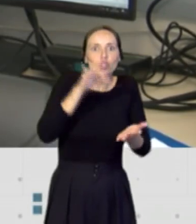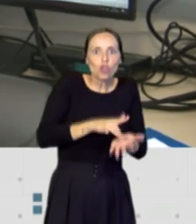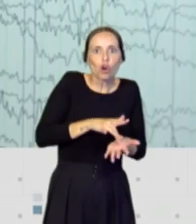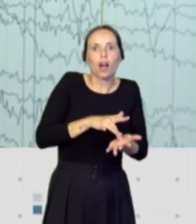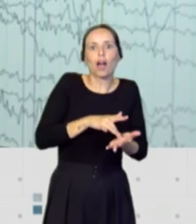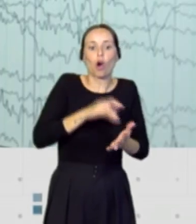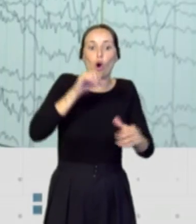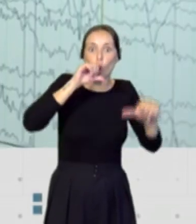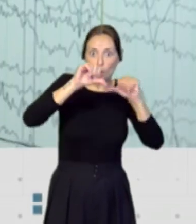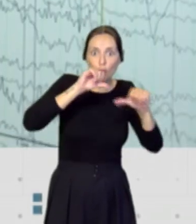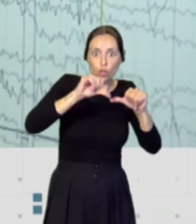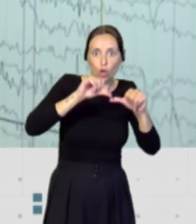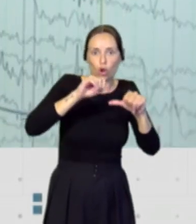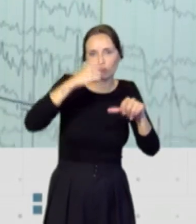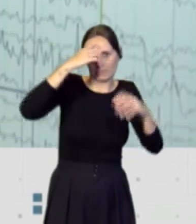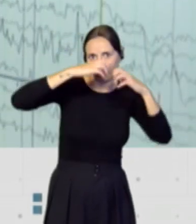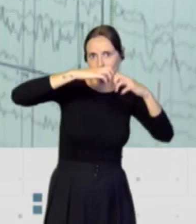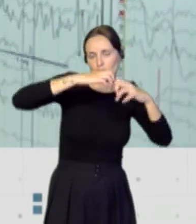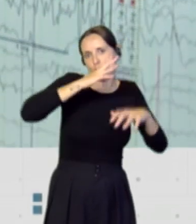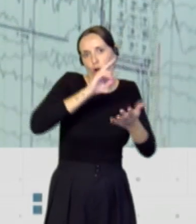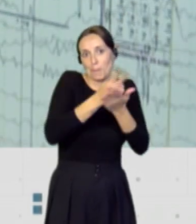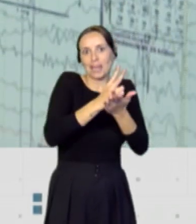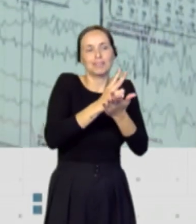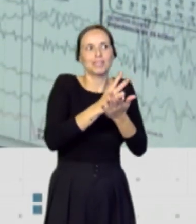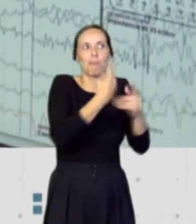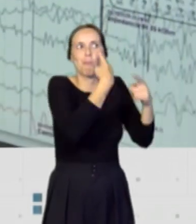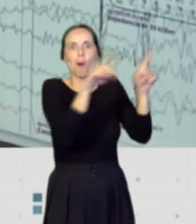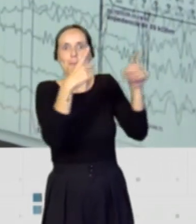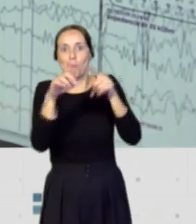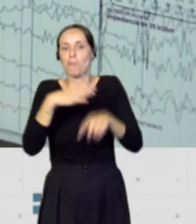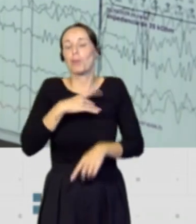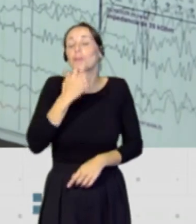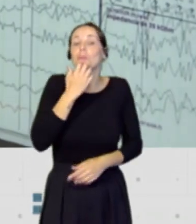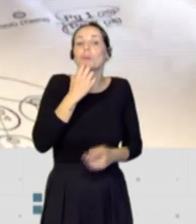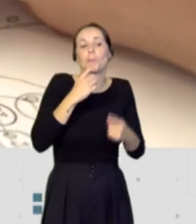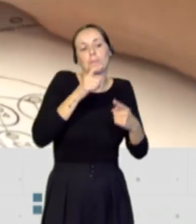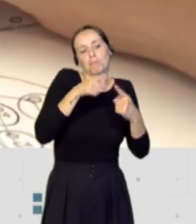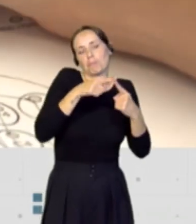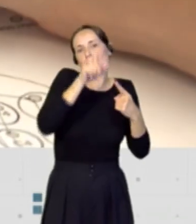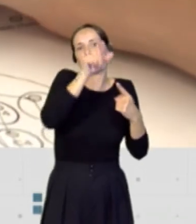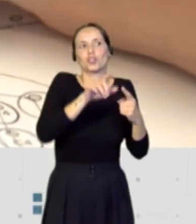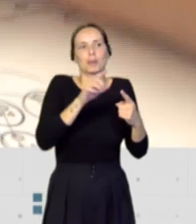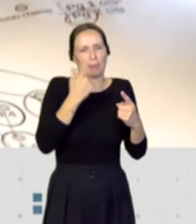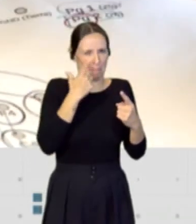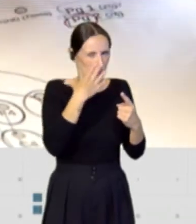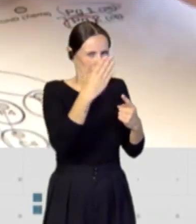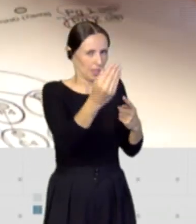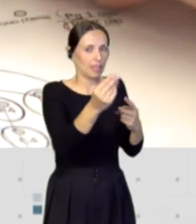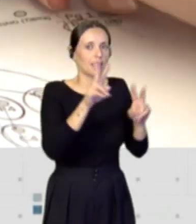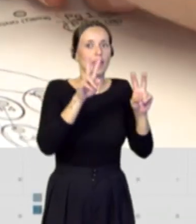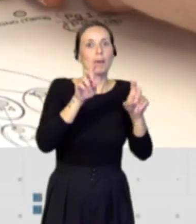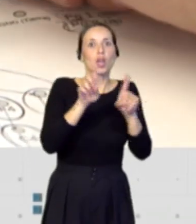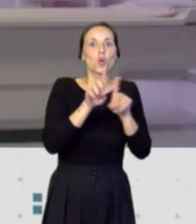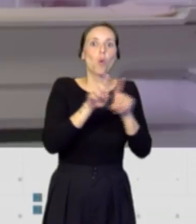con cirugía de epilepsia. Tenemos desde aquel que tenemos claro lo que sería, para que nos entiendan todos, como la bujía, lo